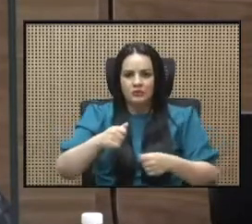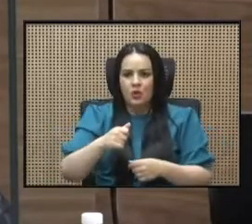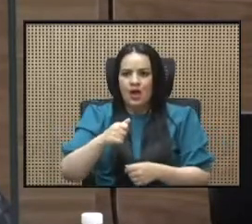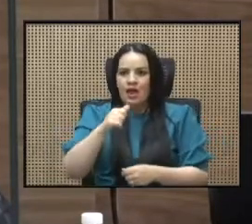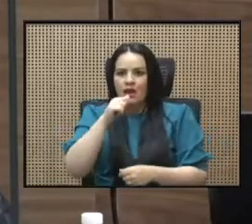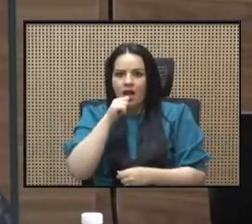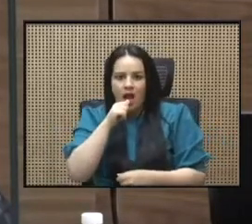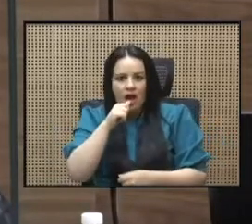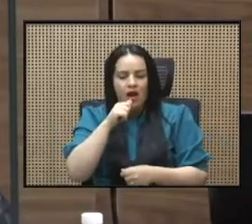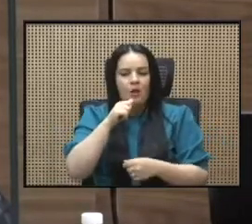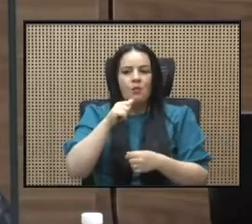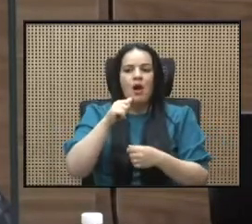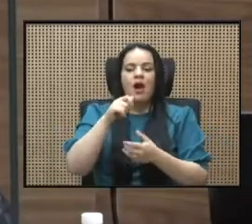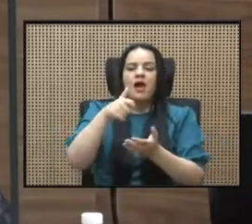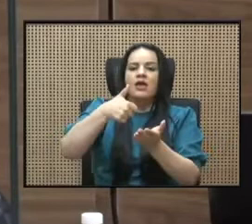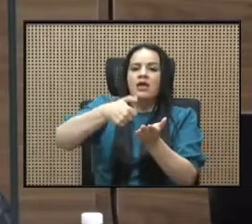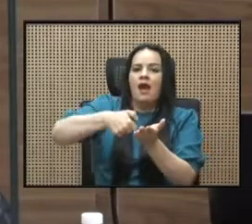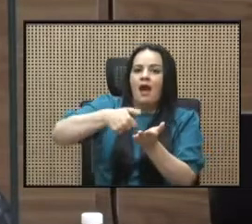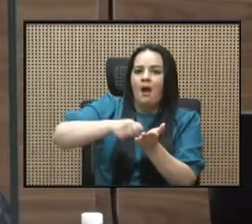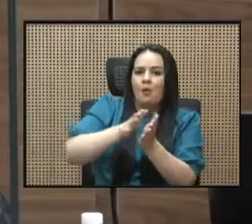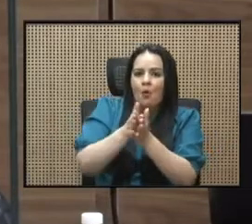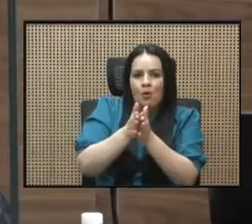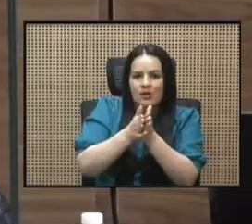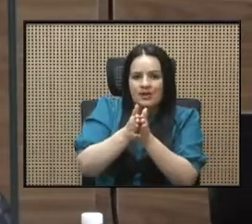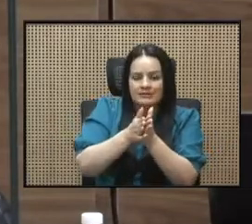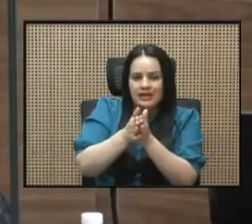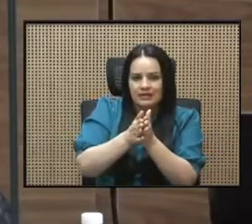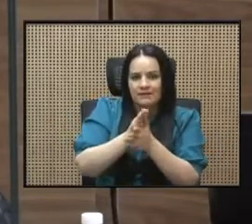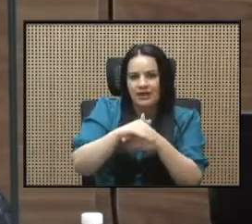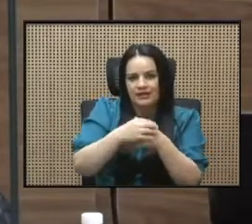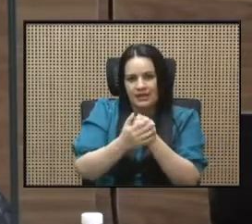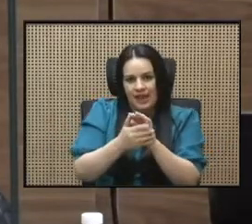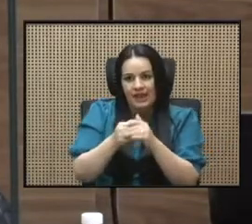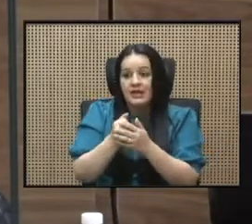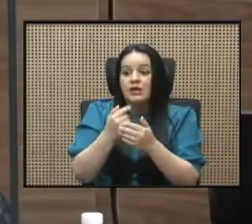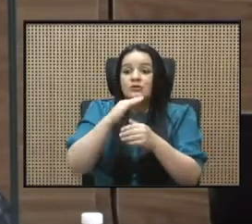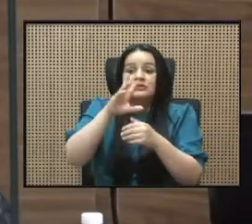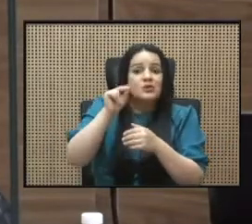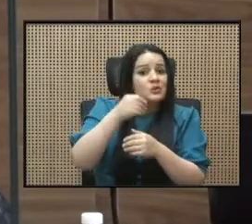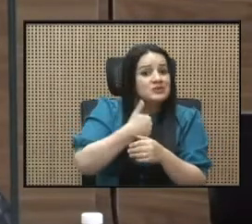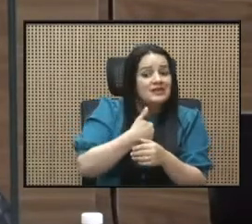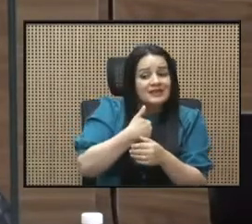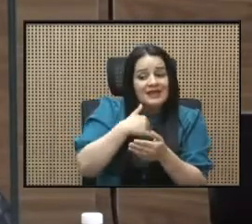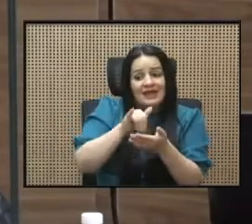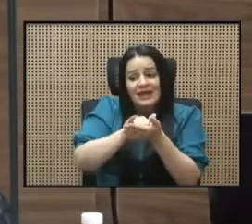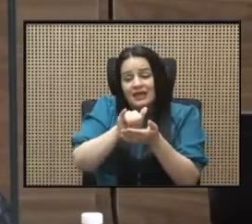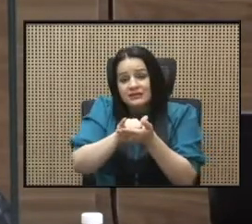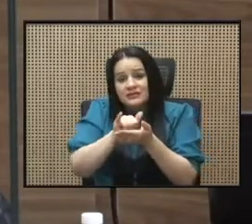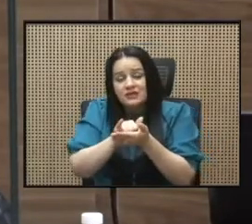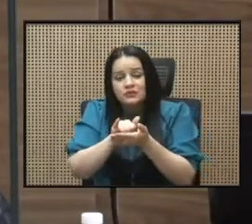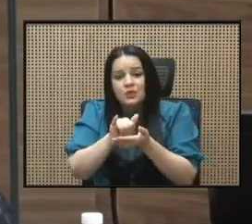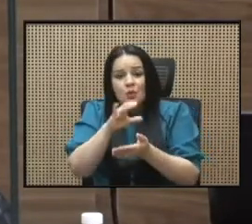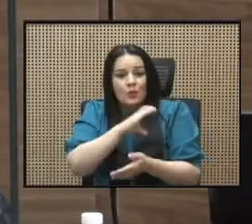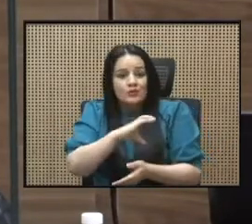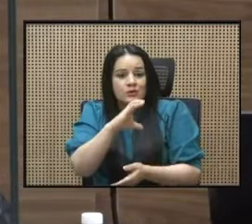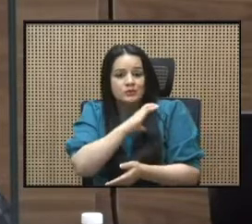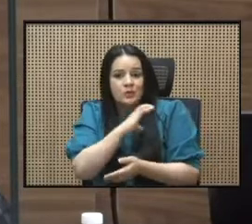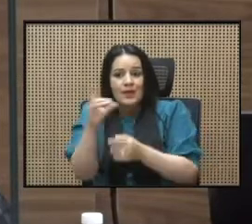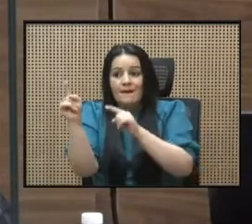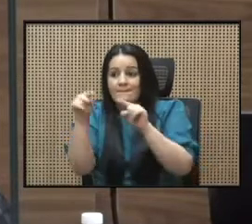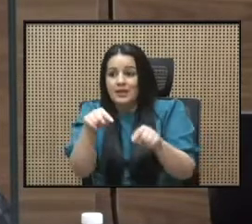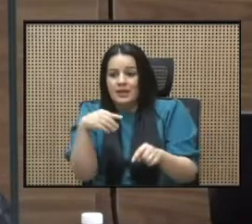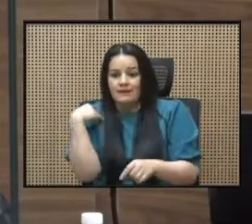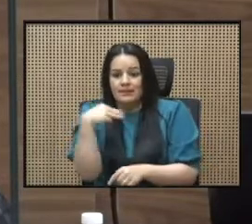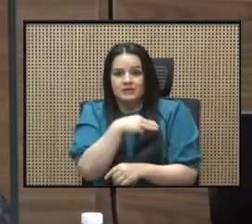los jabones antibacteriales. Y si no se tiene estas condiciones, entonces viene el Ministerio de Salud